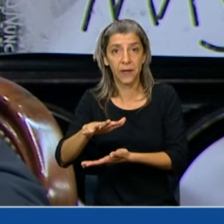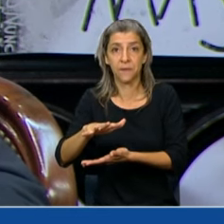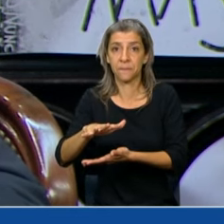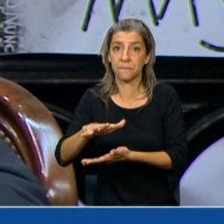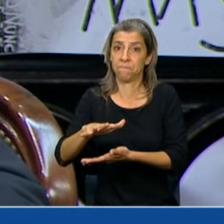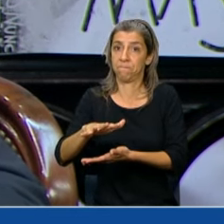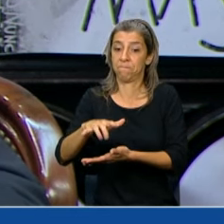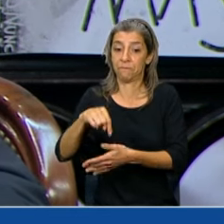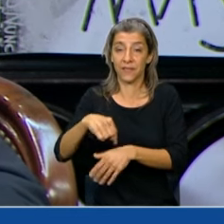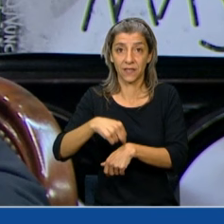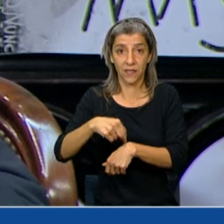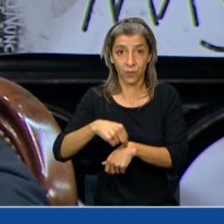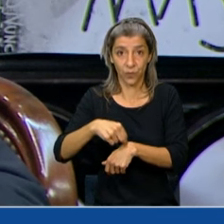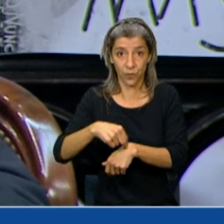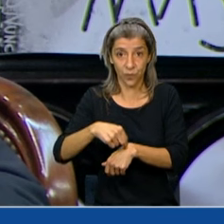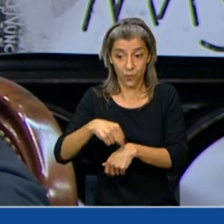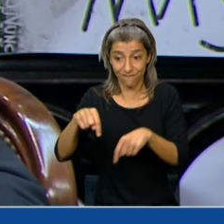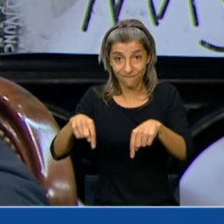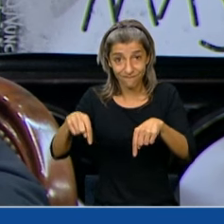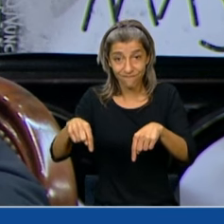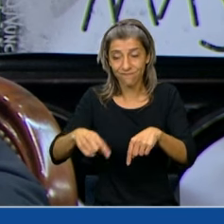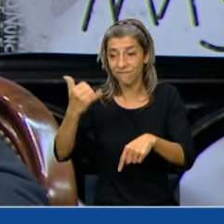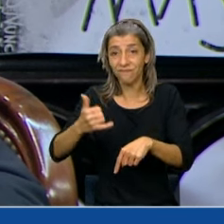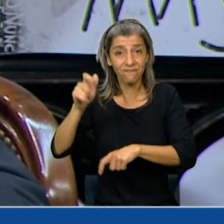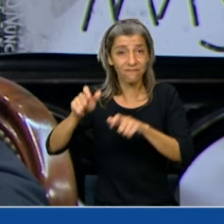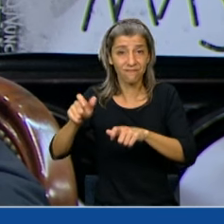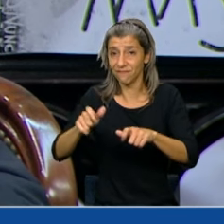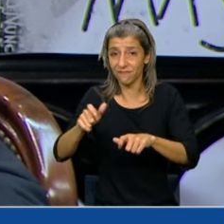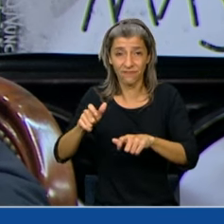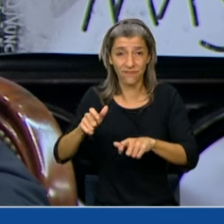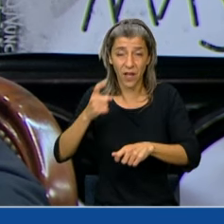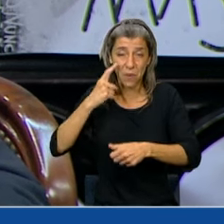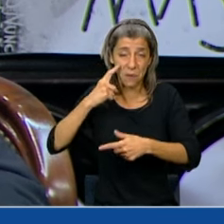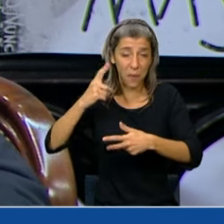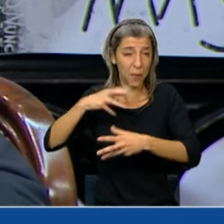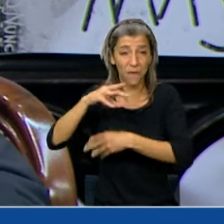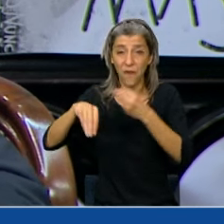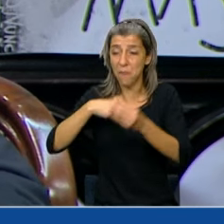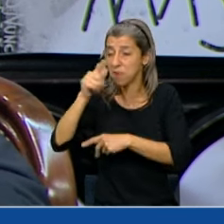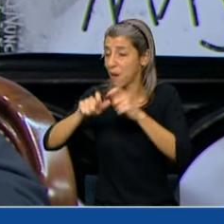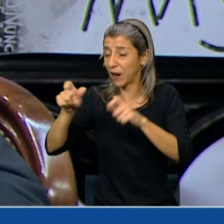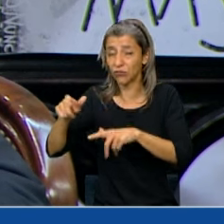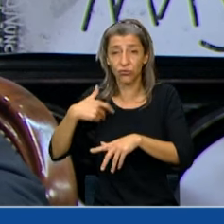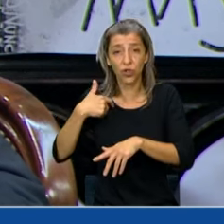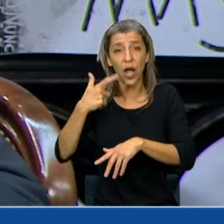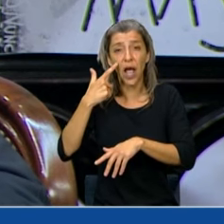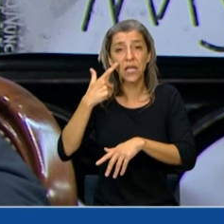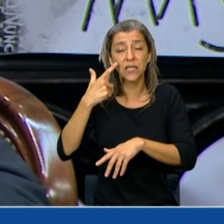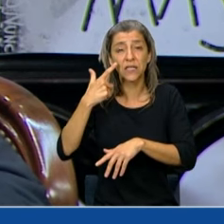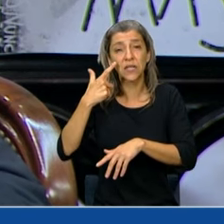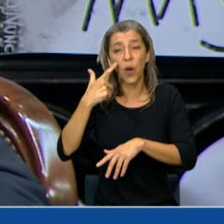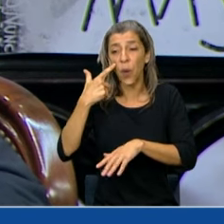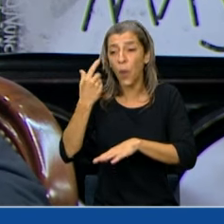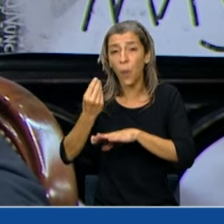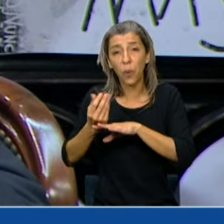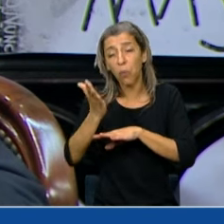hay decenas de miles de ciudadanos durmiendo en la calle familias enteras en la ciudad de Buenos